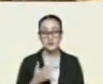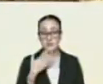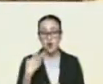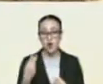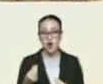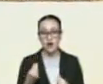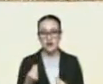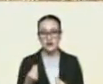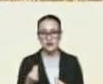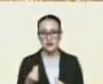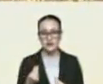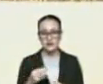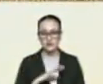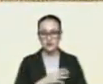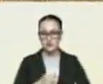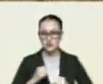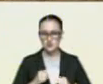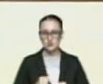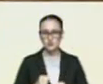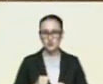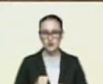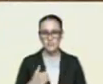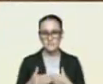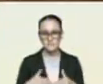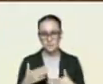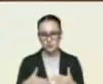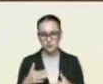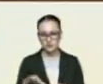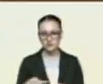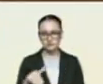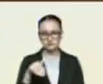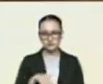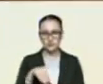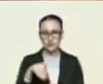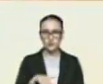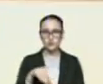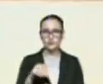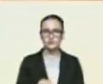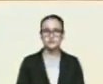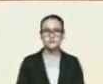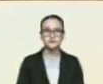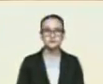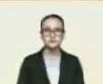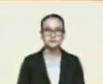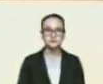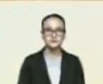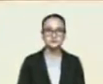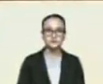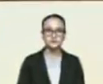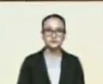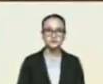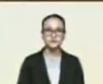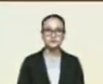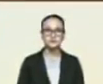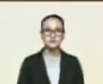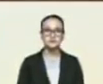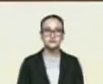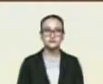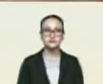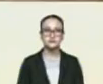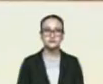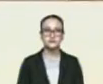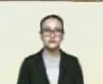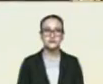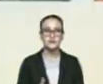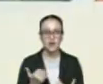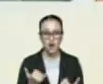calidad y robustez del proceso electoral. Me voy a tomar unos minutos